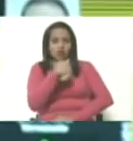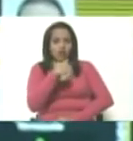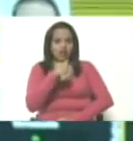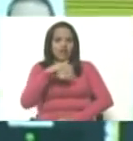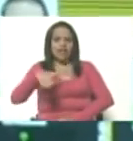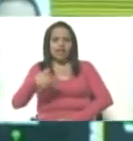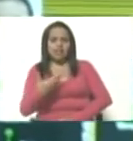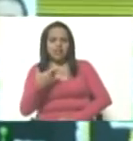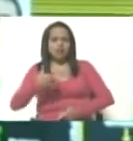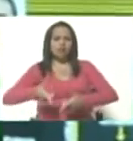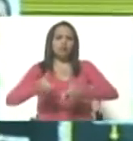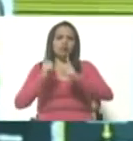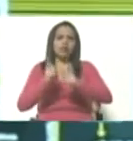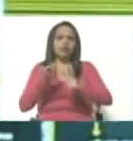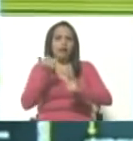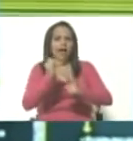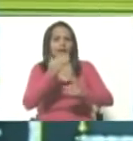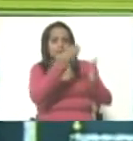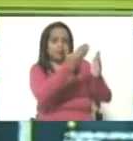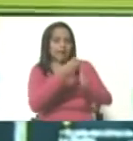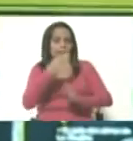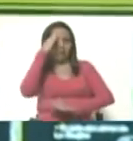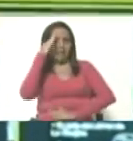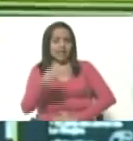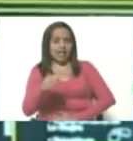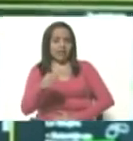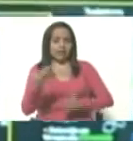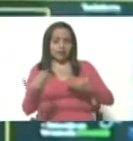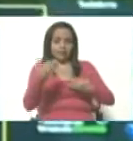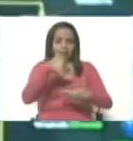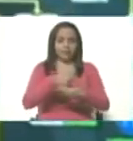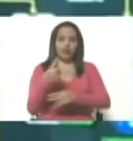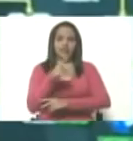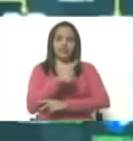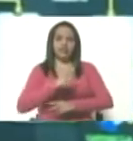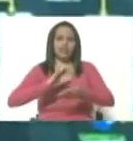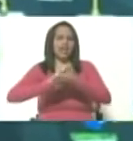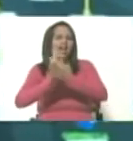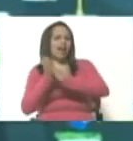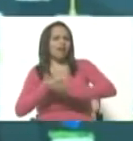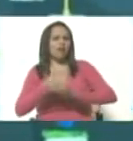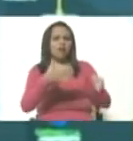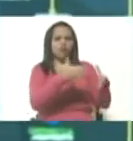condiciones para una intervención militar. Desmantelamos una organización